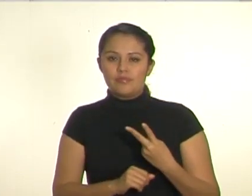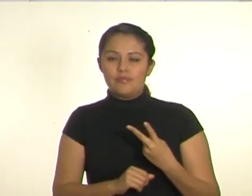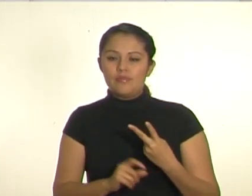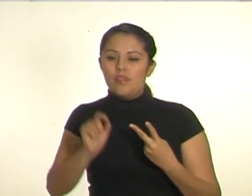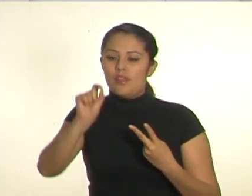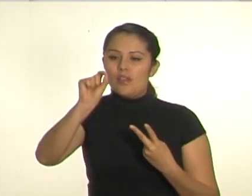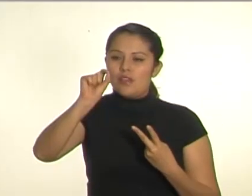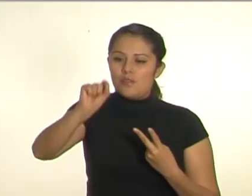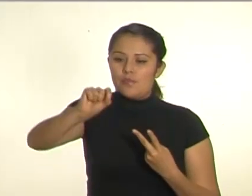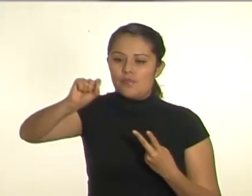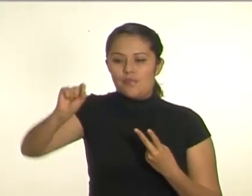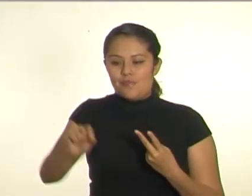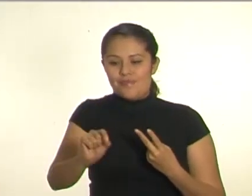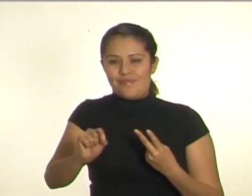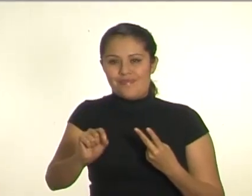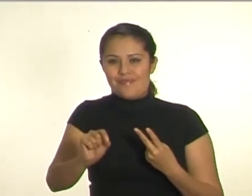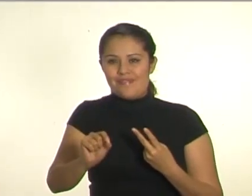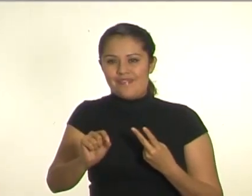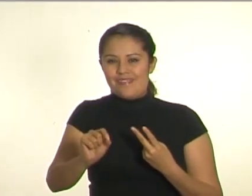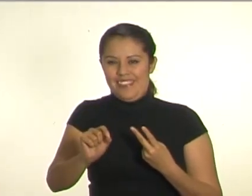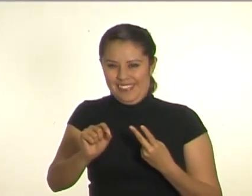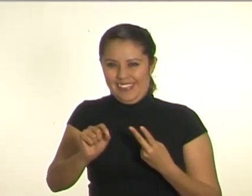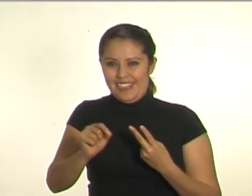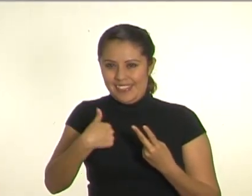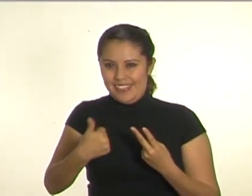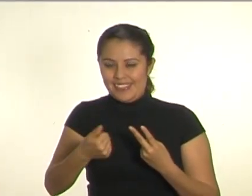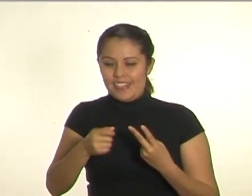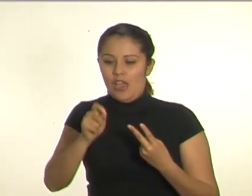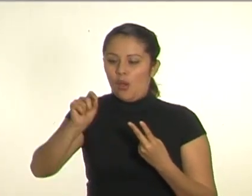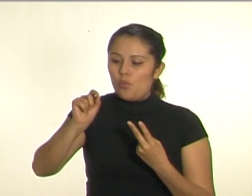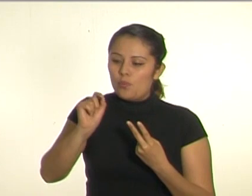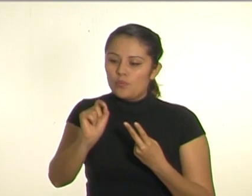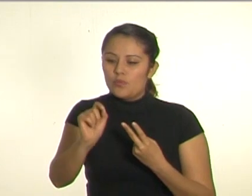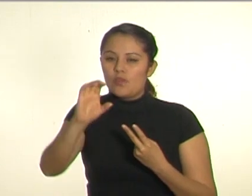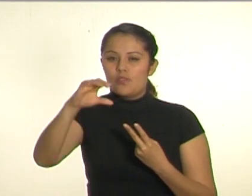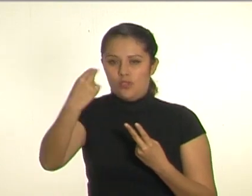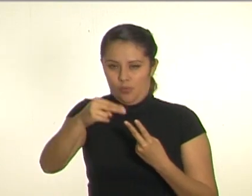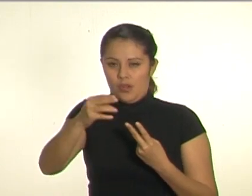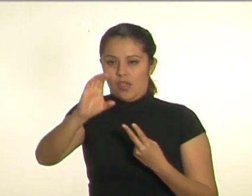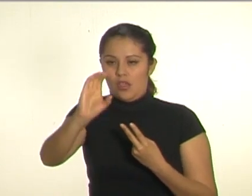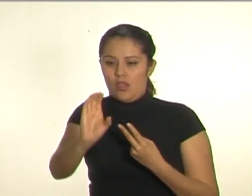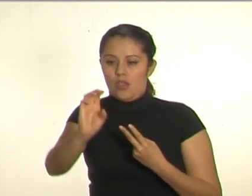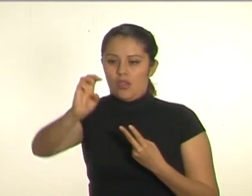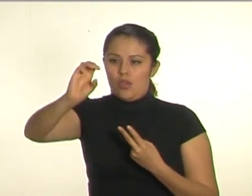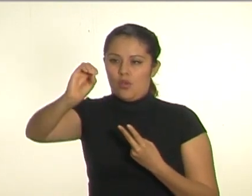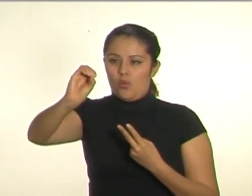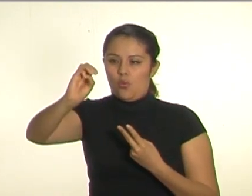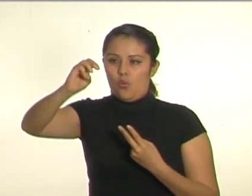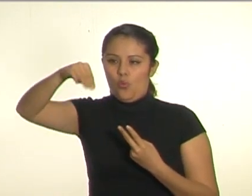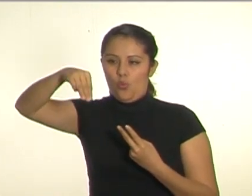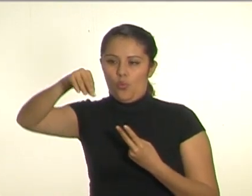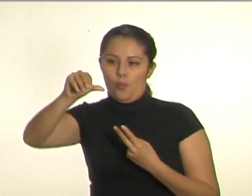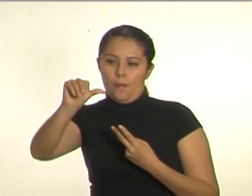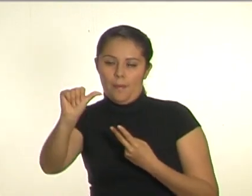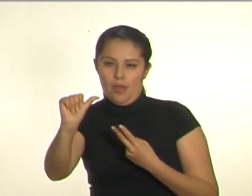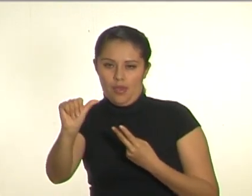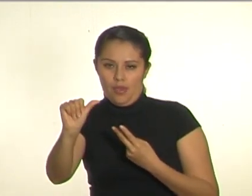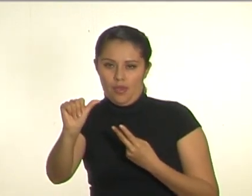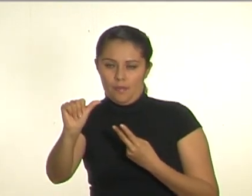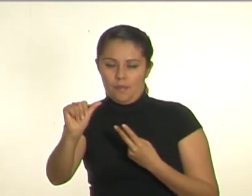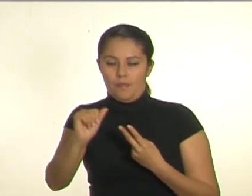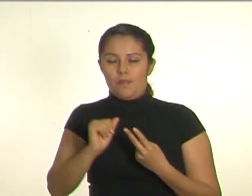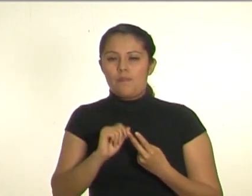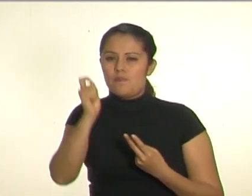coma. En la coma es importante que tú recuerdes que se usa para